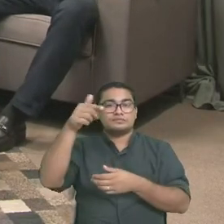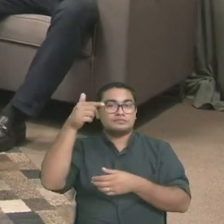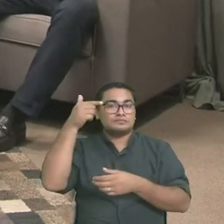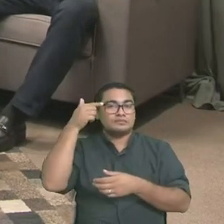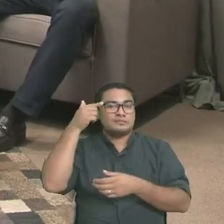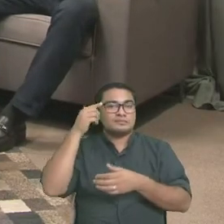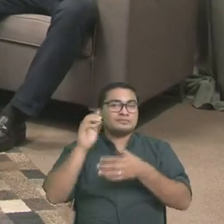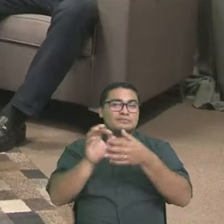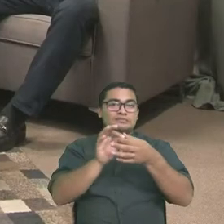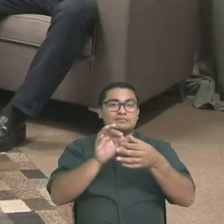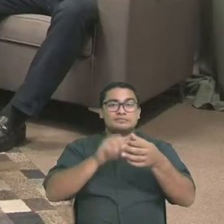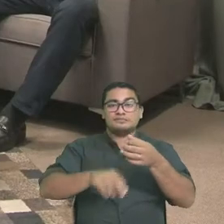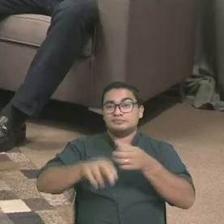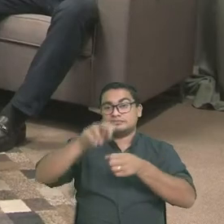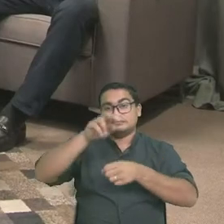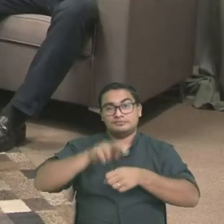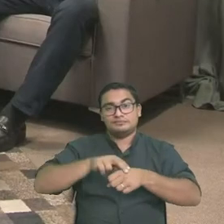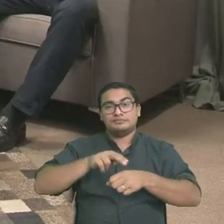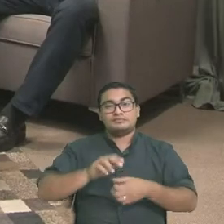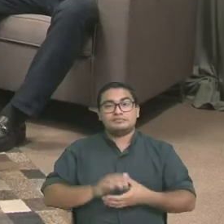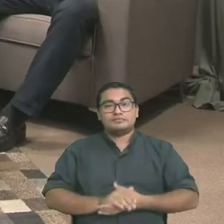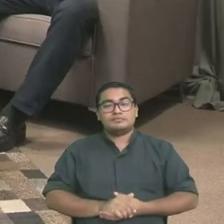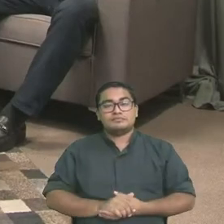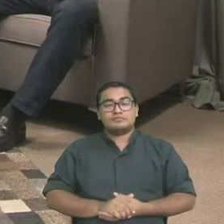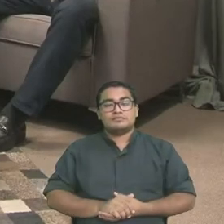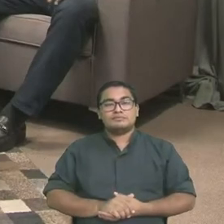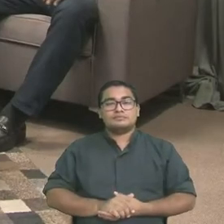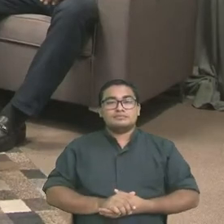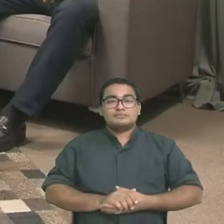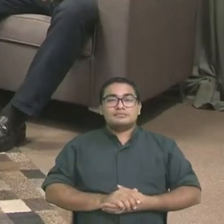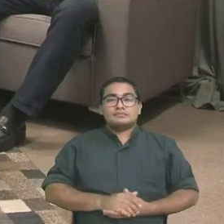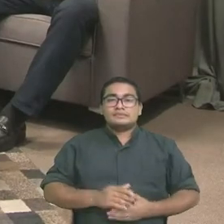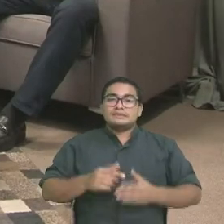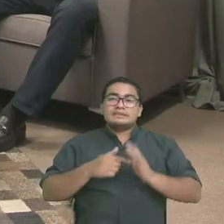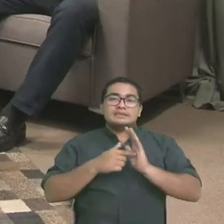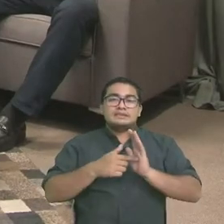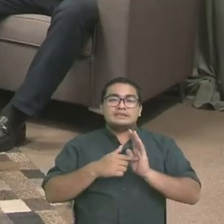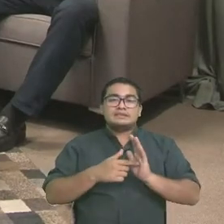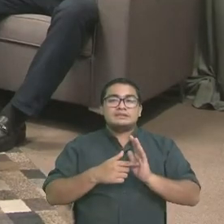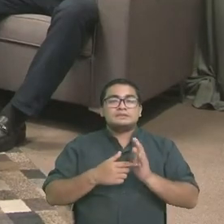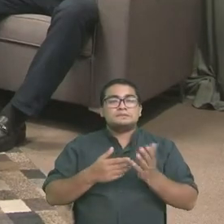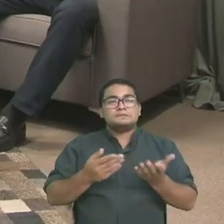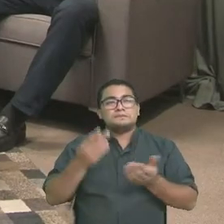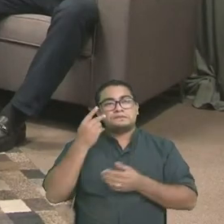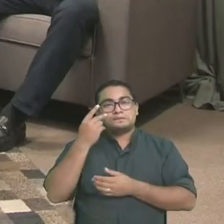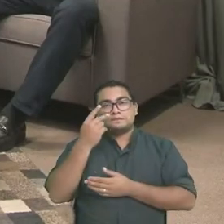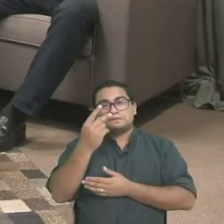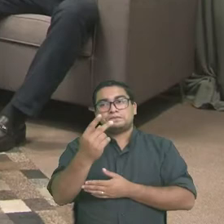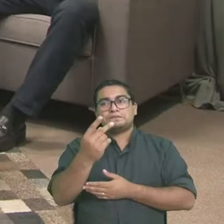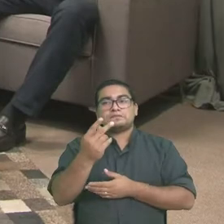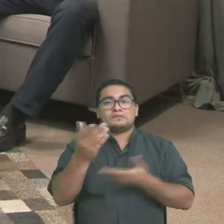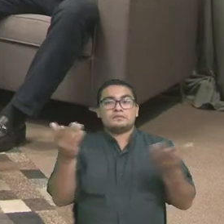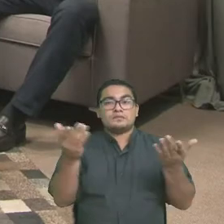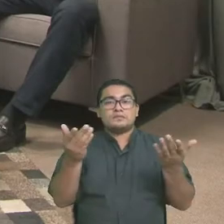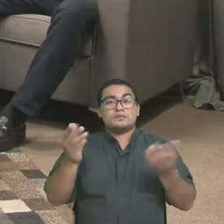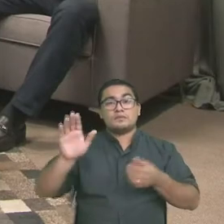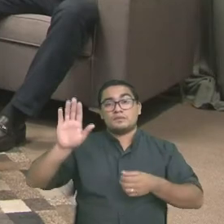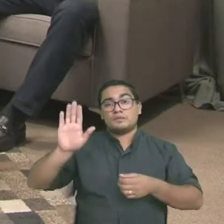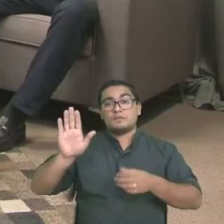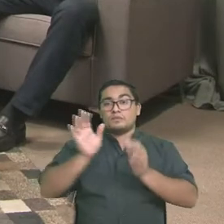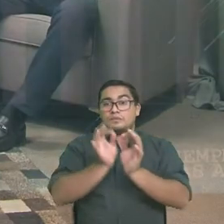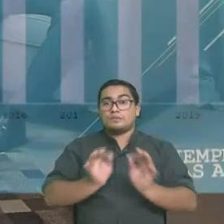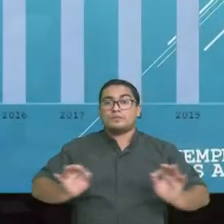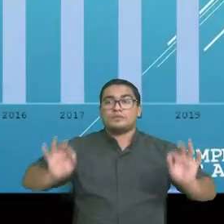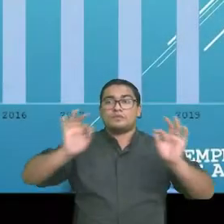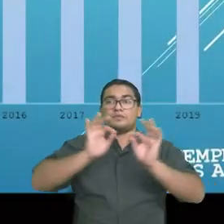de Reconciliación y Unidad Nacional. Si usted observa, por ejemplo, el compromiso fundamental del Gobierno